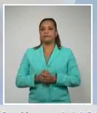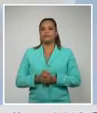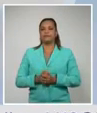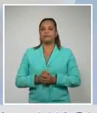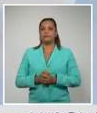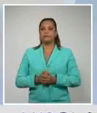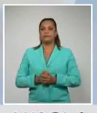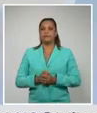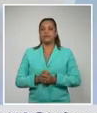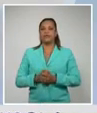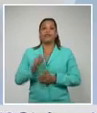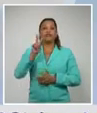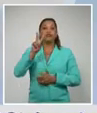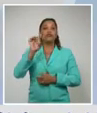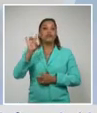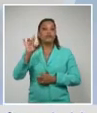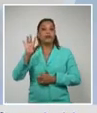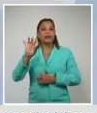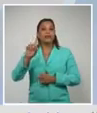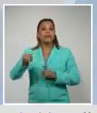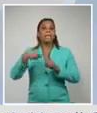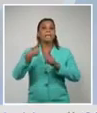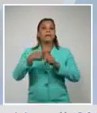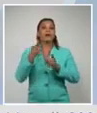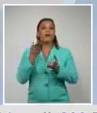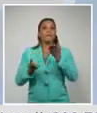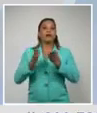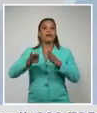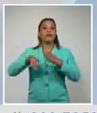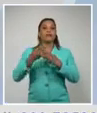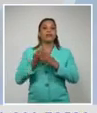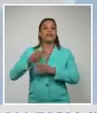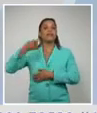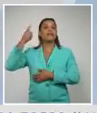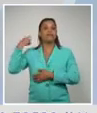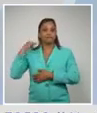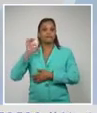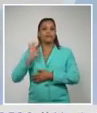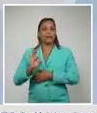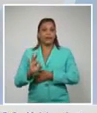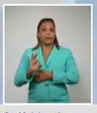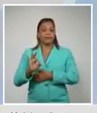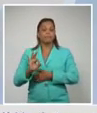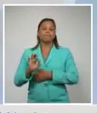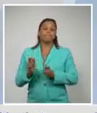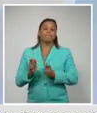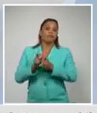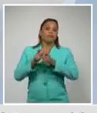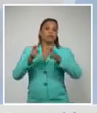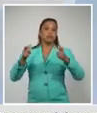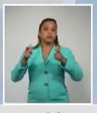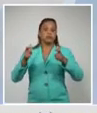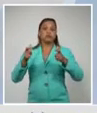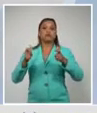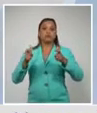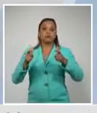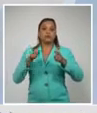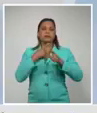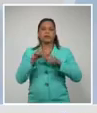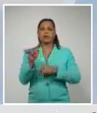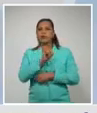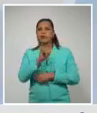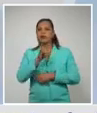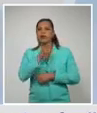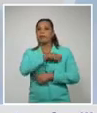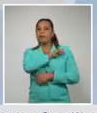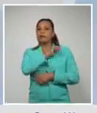215 más que el día de ayer, que ya había tenido un incremento y que, como también nuestra